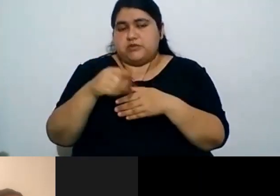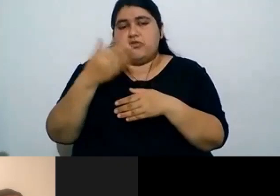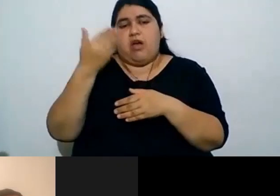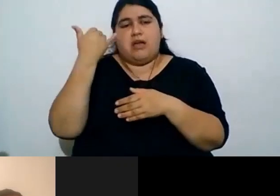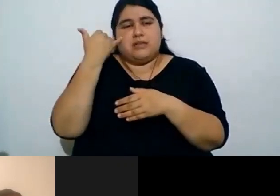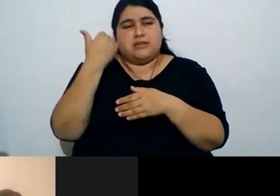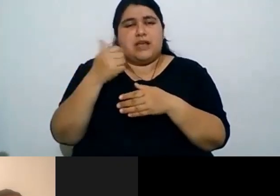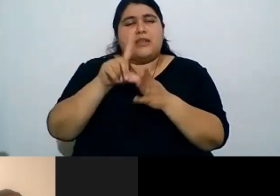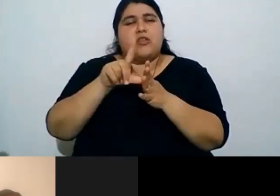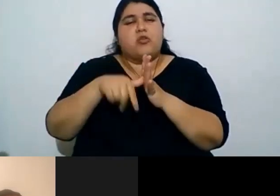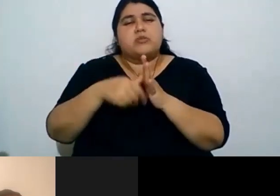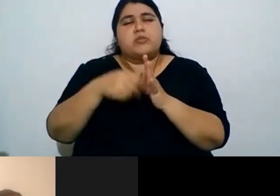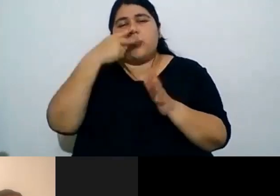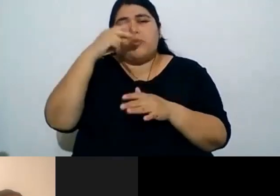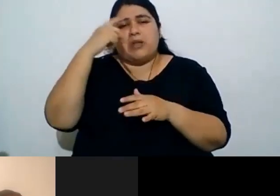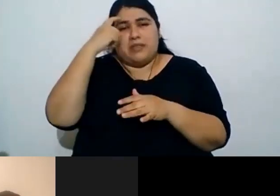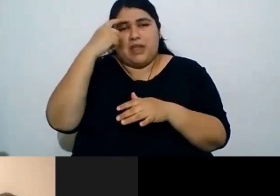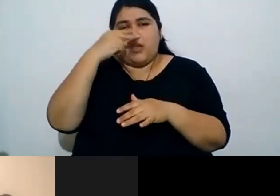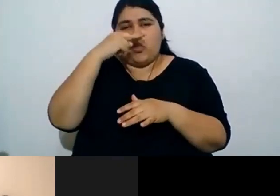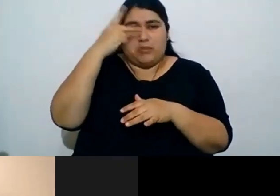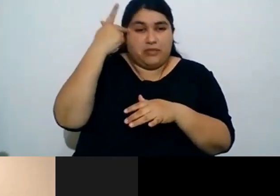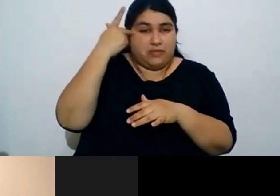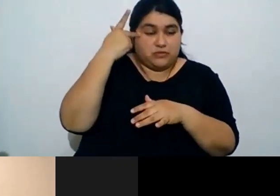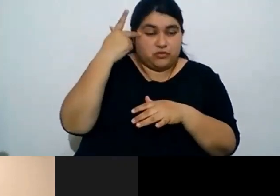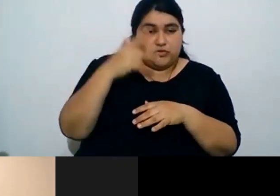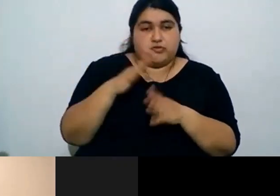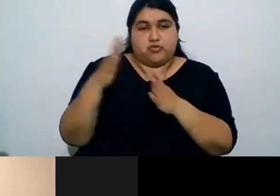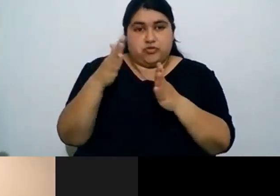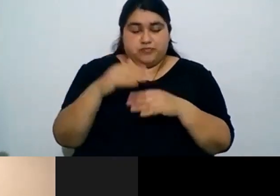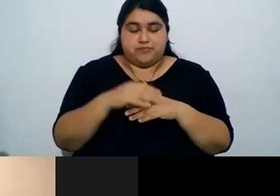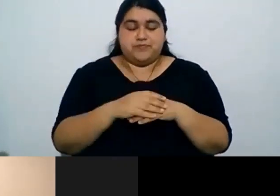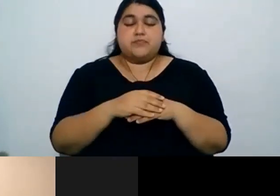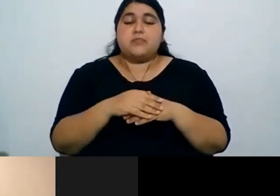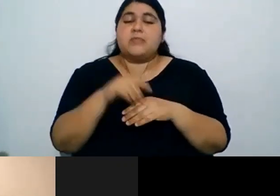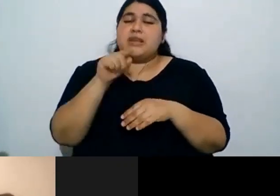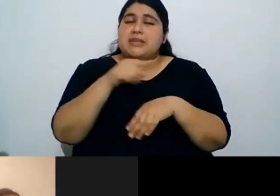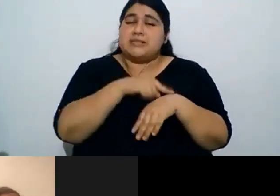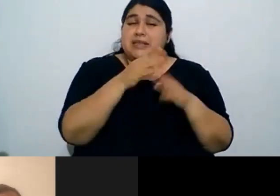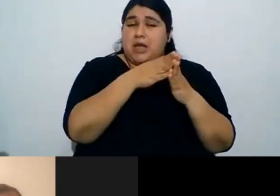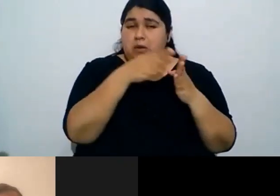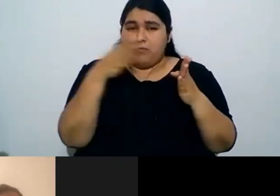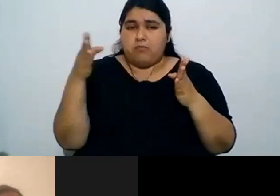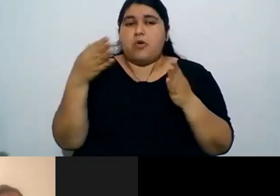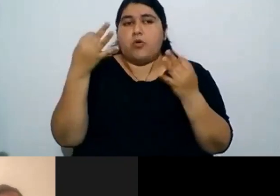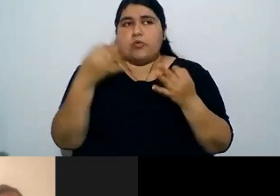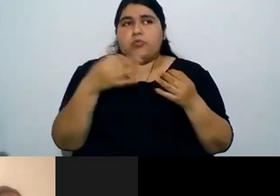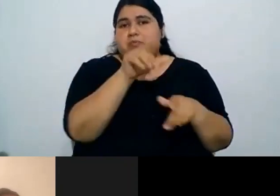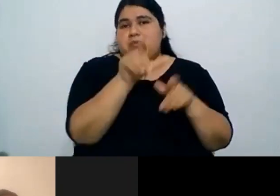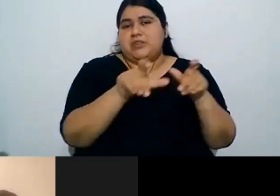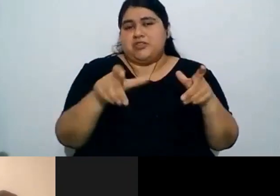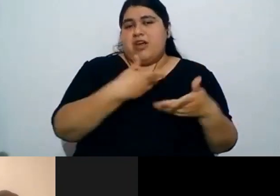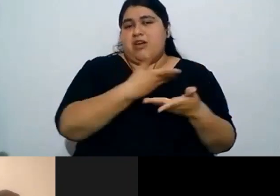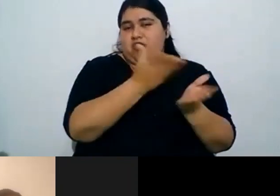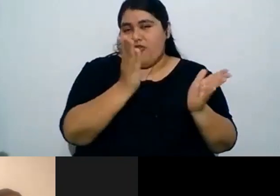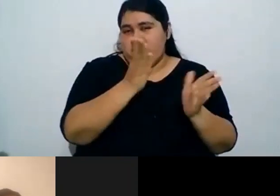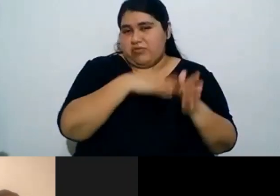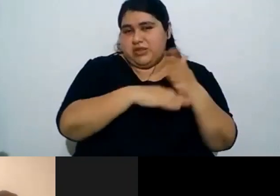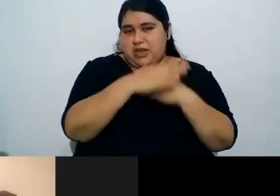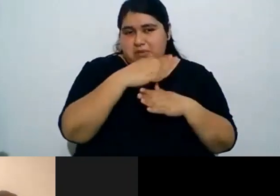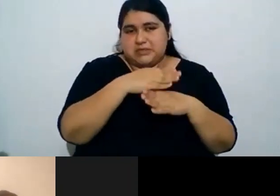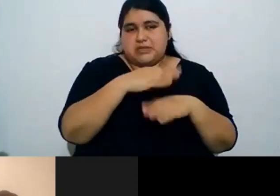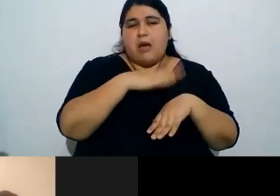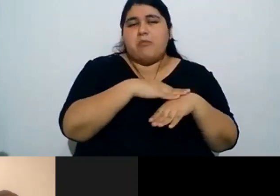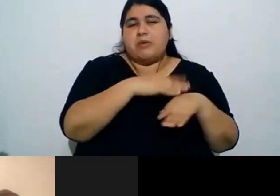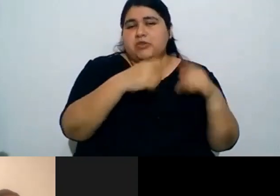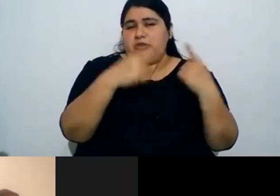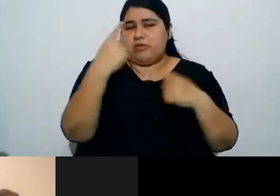el 2010 y el 2018. En este marco aparece las personas con discapacidad en distintos momentos.